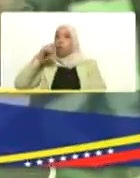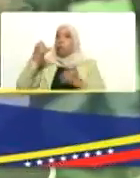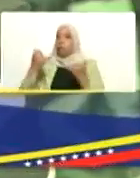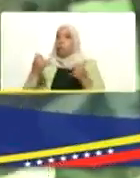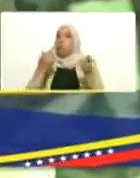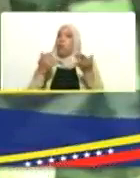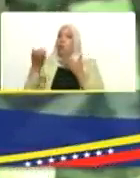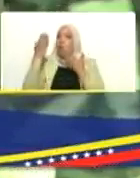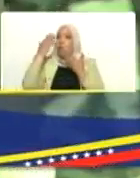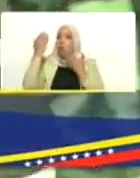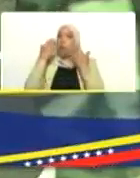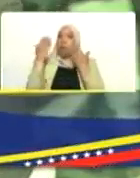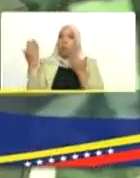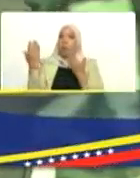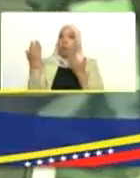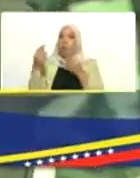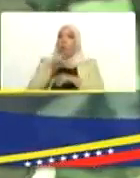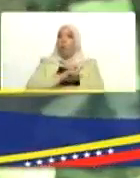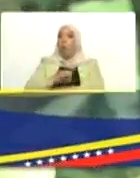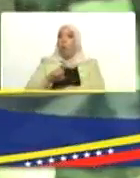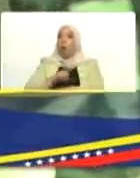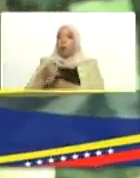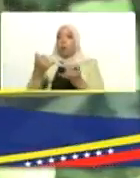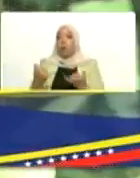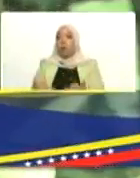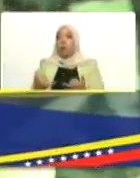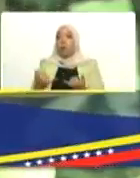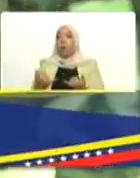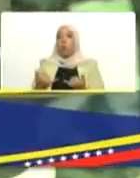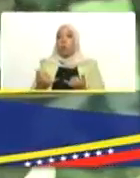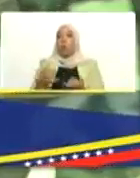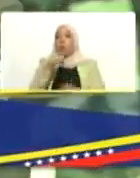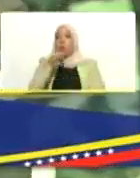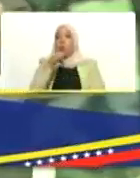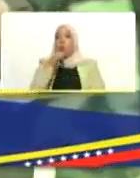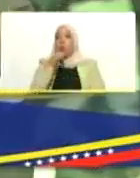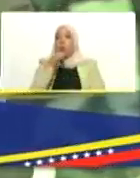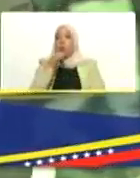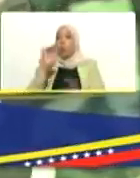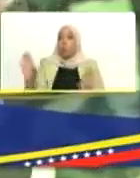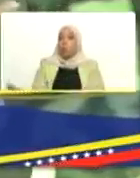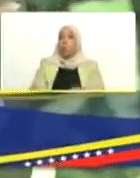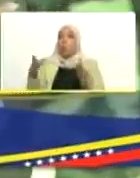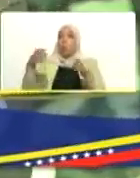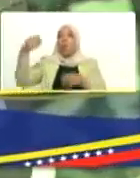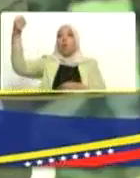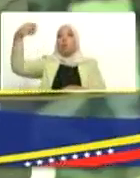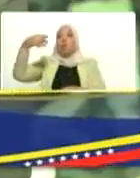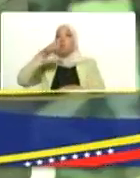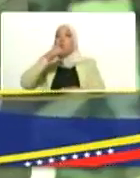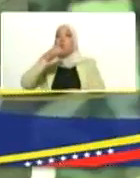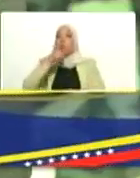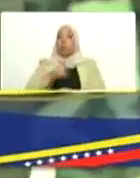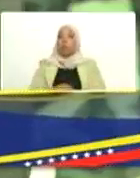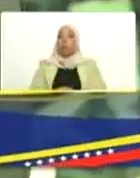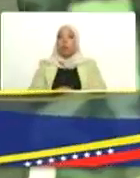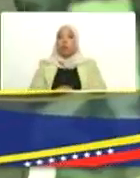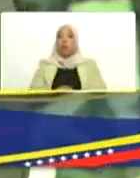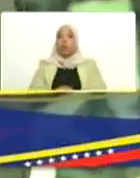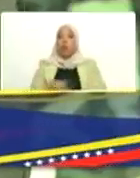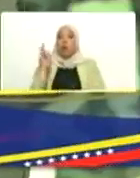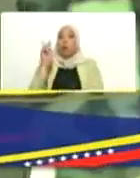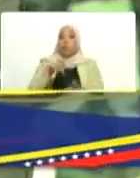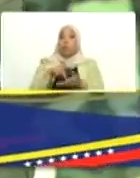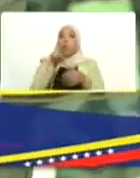como usted lo vio allí, esa obra de Francisco Narváez, ese mural de Wilfredo Lam, son parte